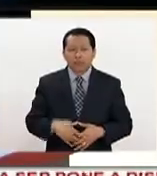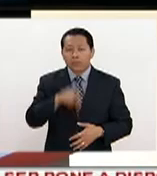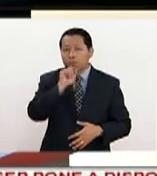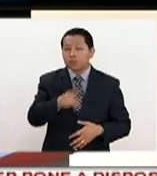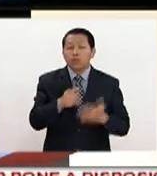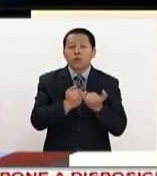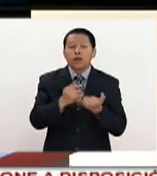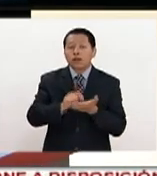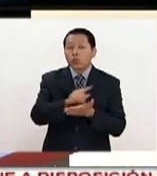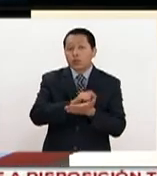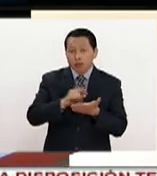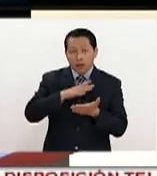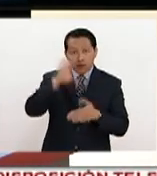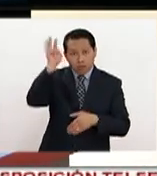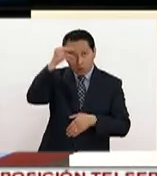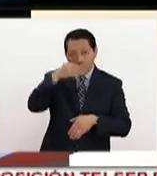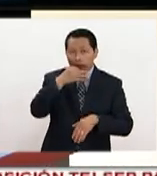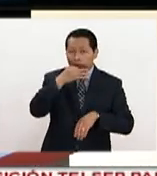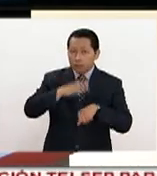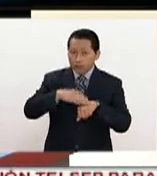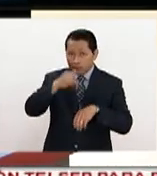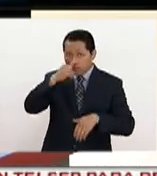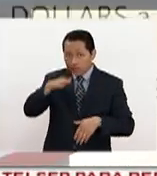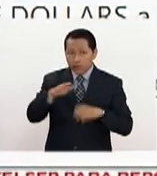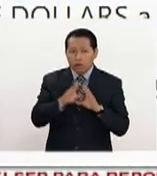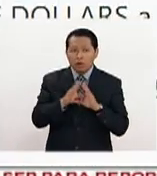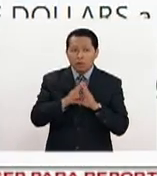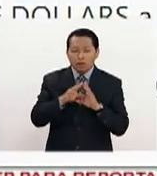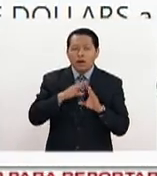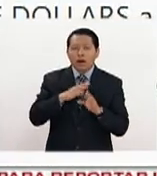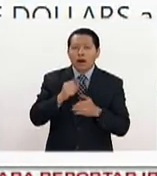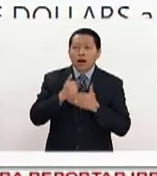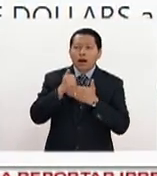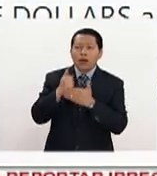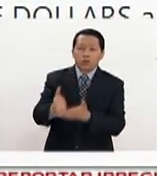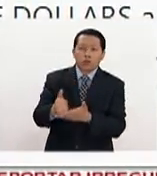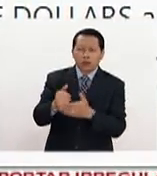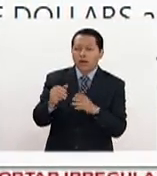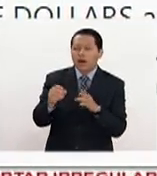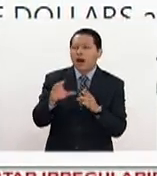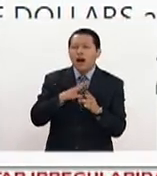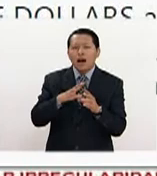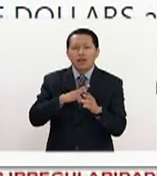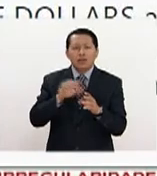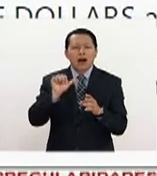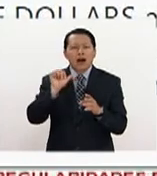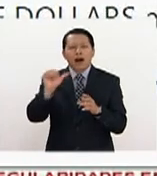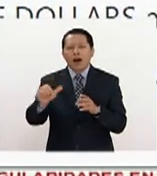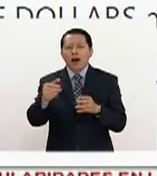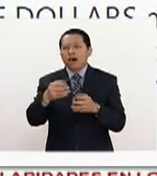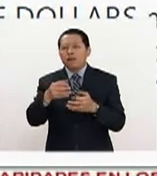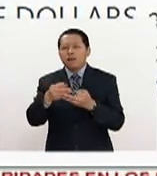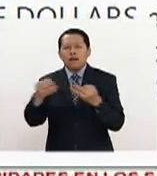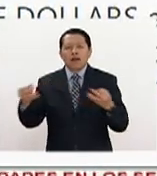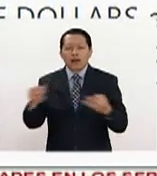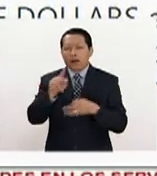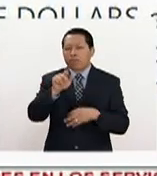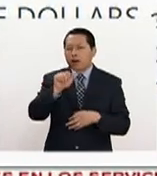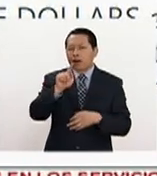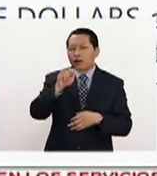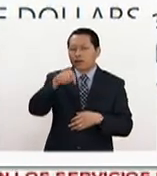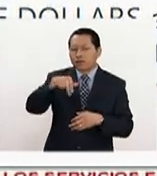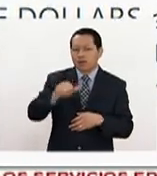También, por medio de Twitter, Donald Trump amenazó con cortar la ayuda que envía o suspender la ayuda que envía a territorio palestino, que dijo